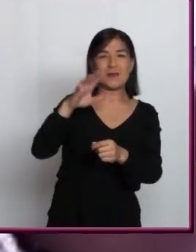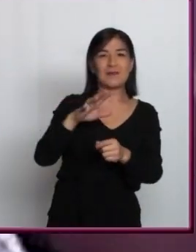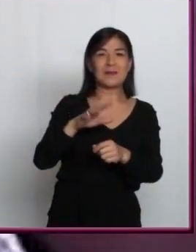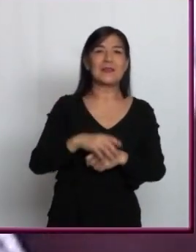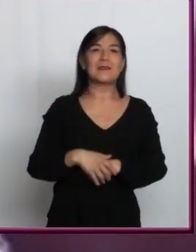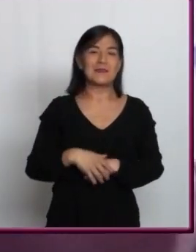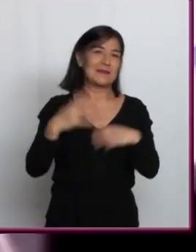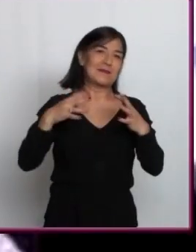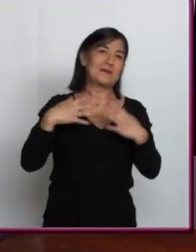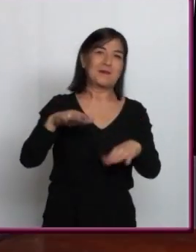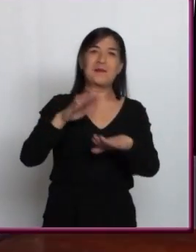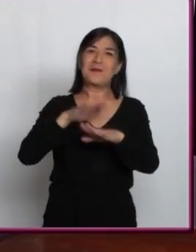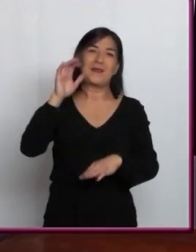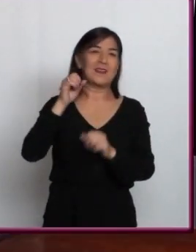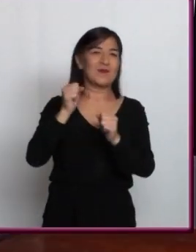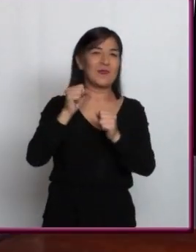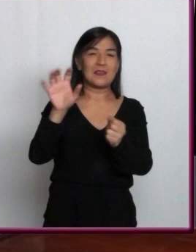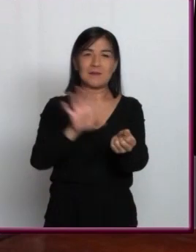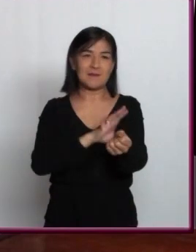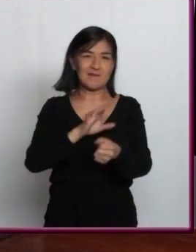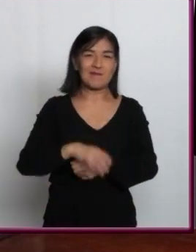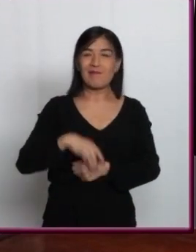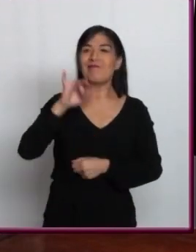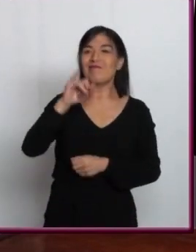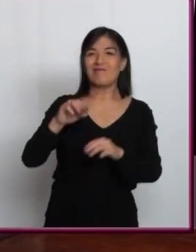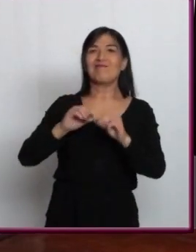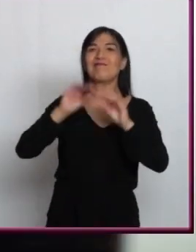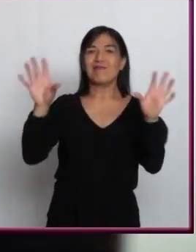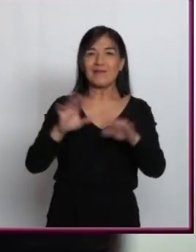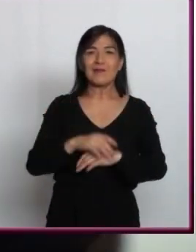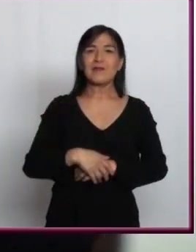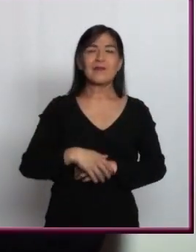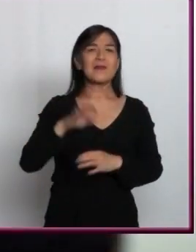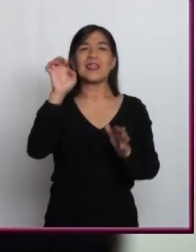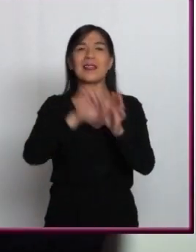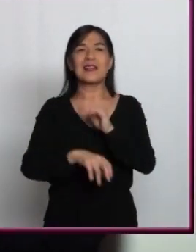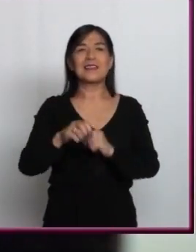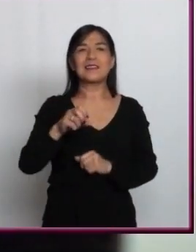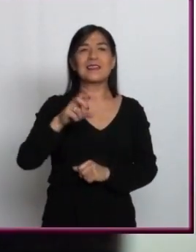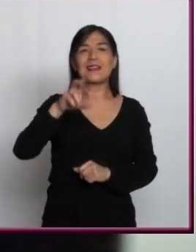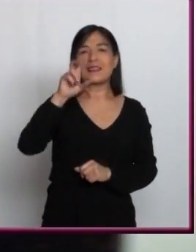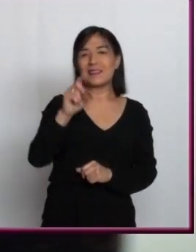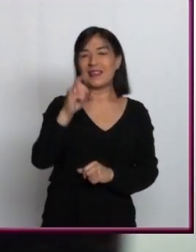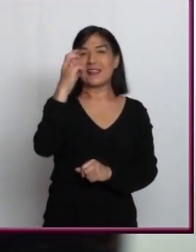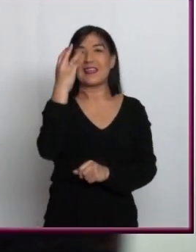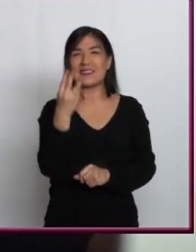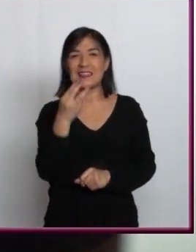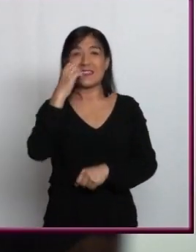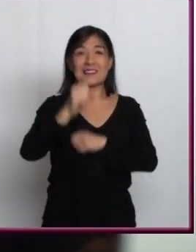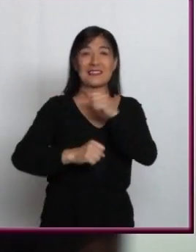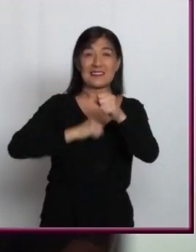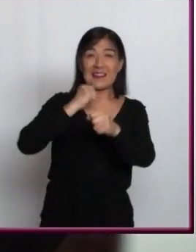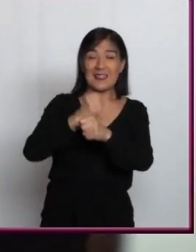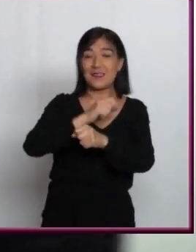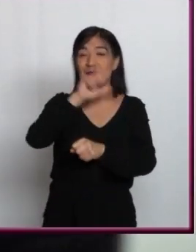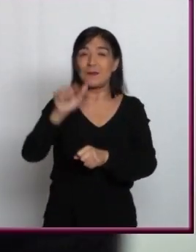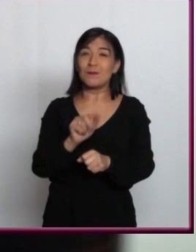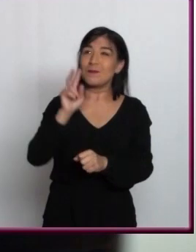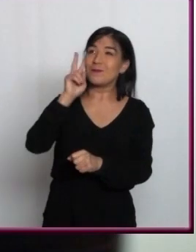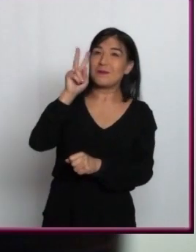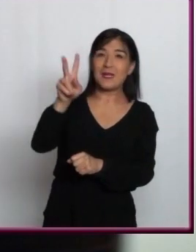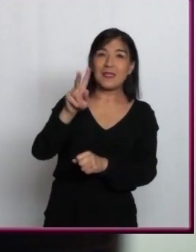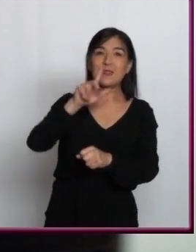cosa tremenda, ¿no? Claro. Y si tardamos 33 años en verla después